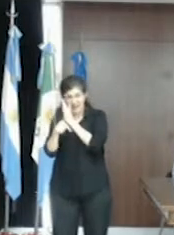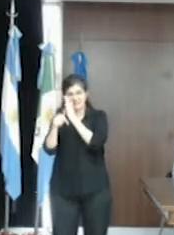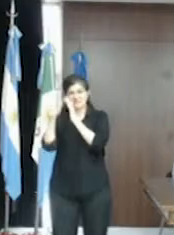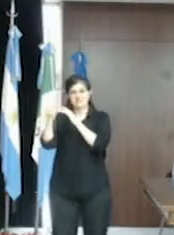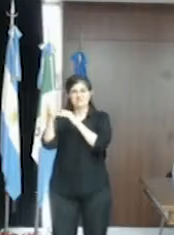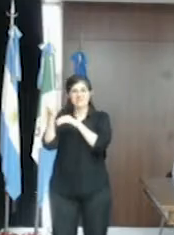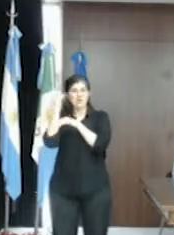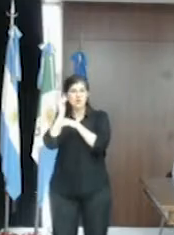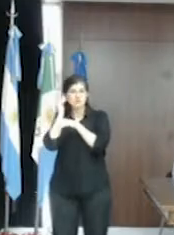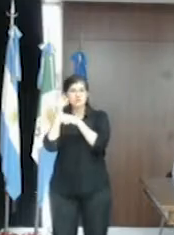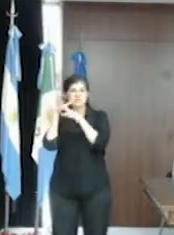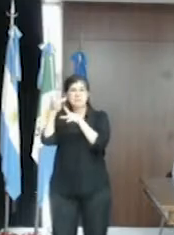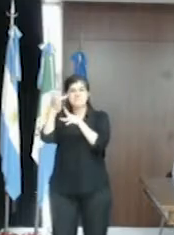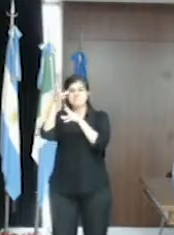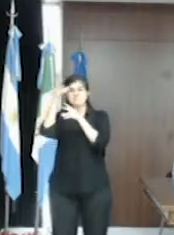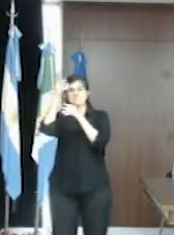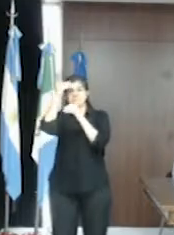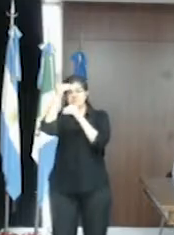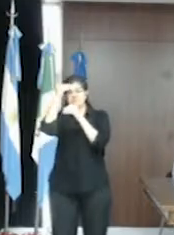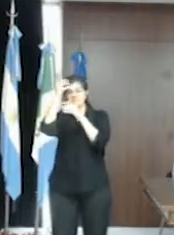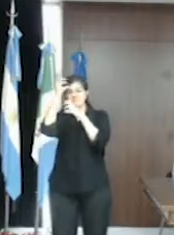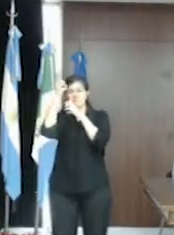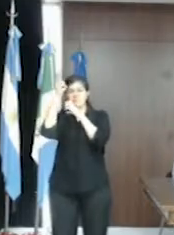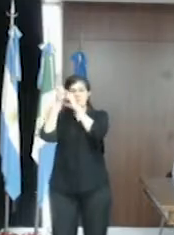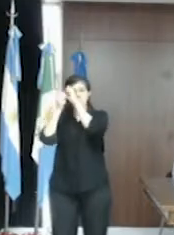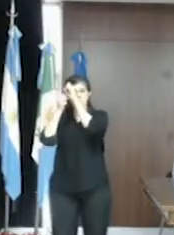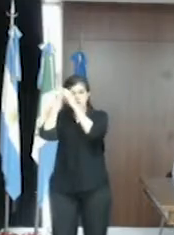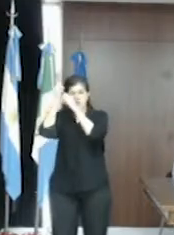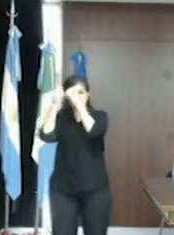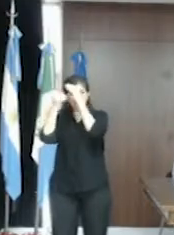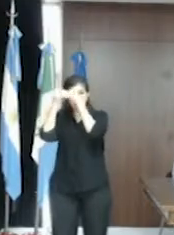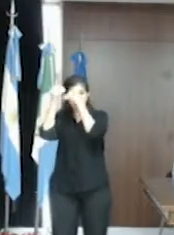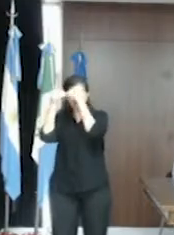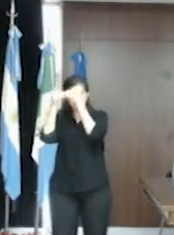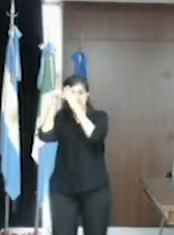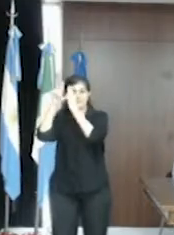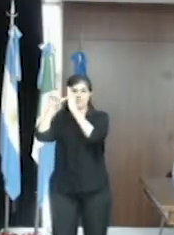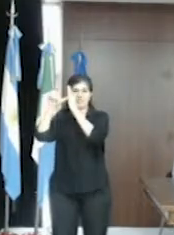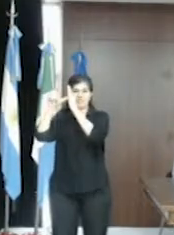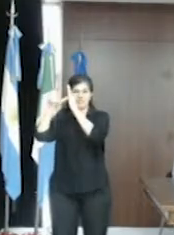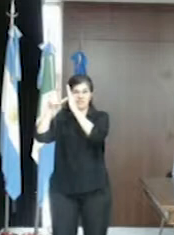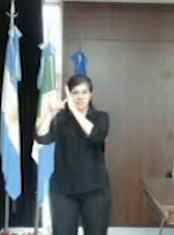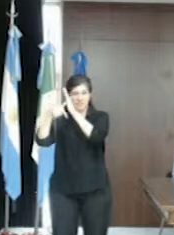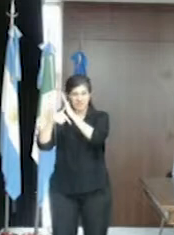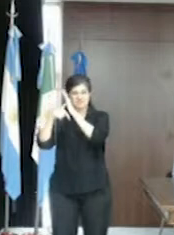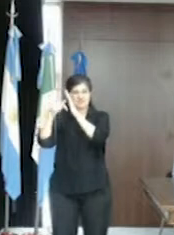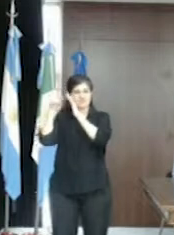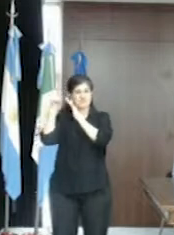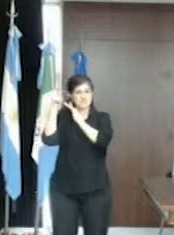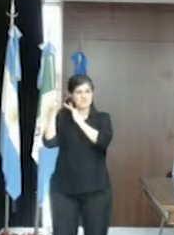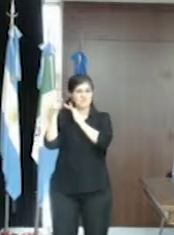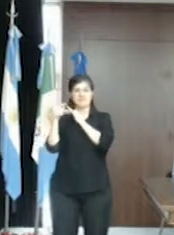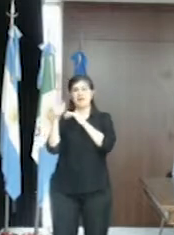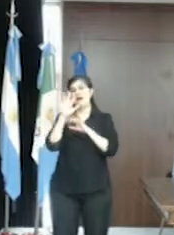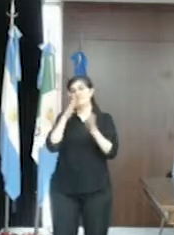procesamiento. No comprendió porque no escuchó lo que le dijimos, sino que no comprendió porque se lo dijimos